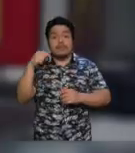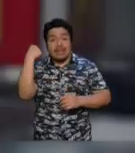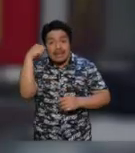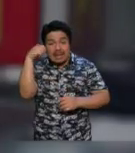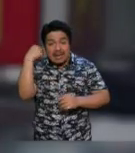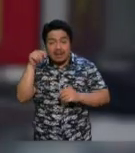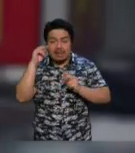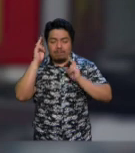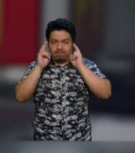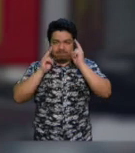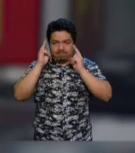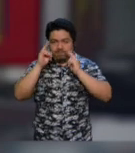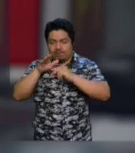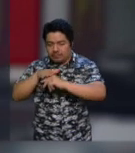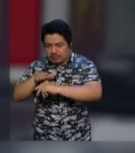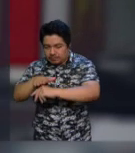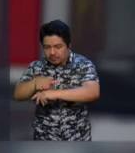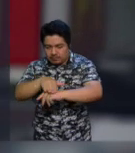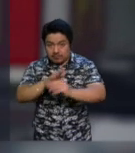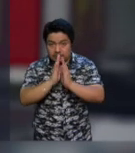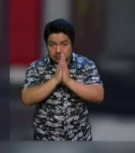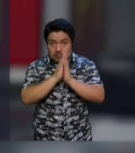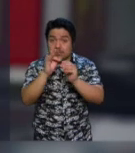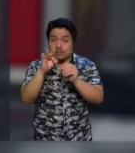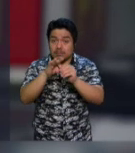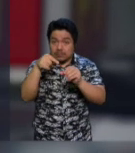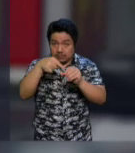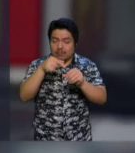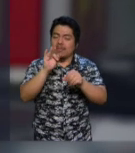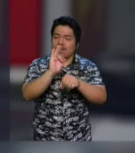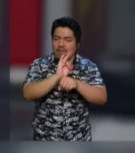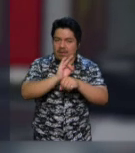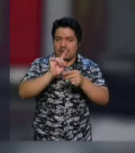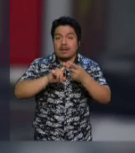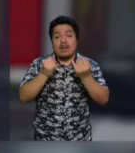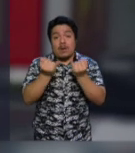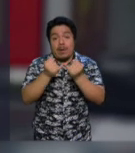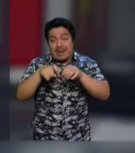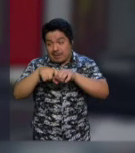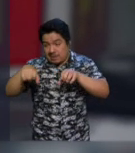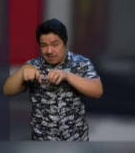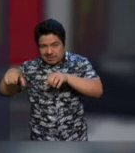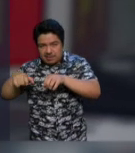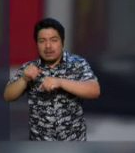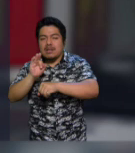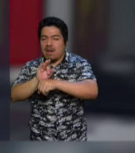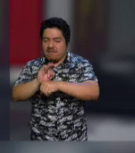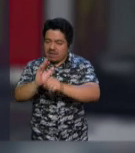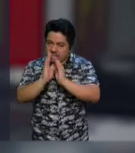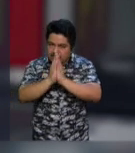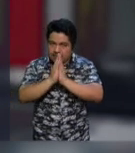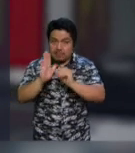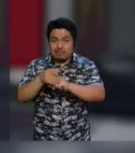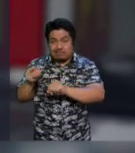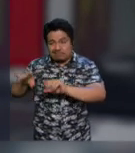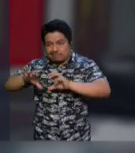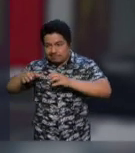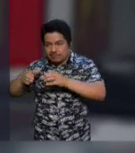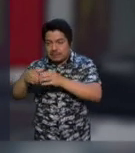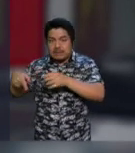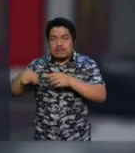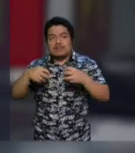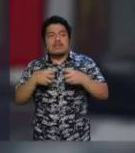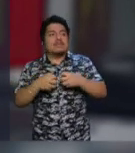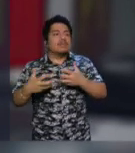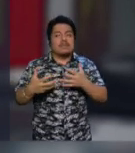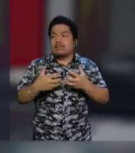Tabasco para hacer un llamado al electorado a defender el voto y cuidar las casillas el próximo 2 de junio. Y es que señaló que la oposición se encuentra